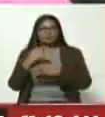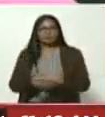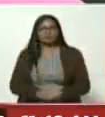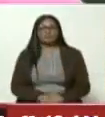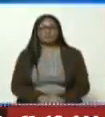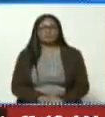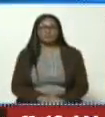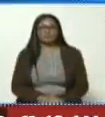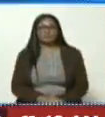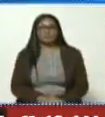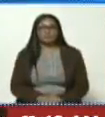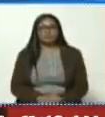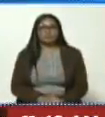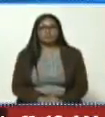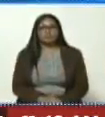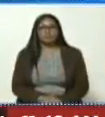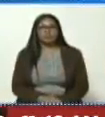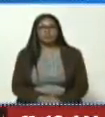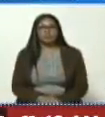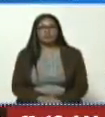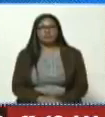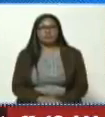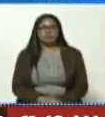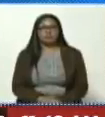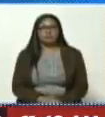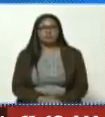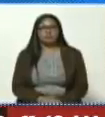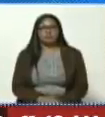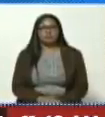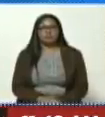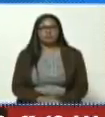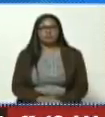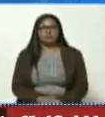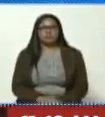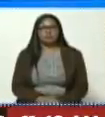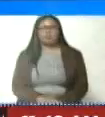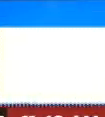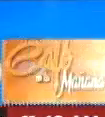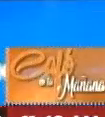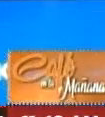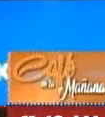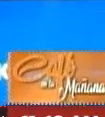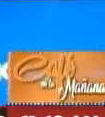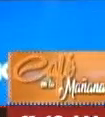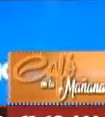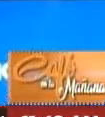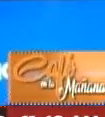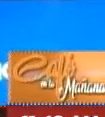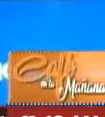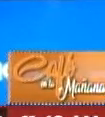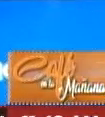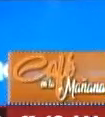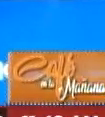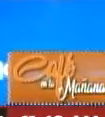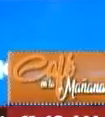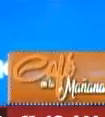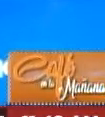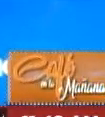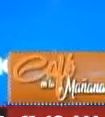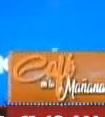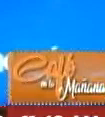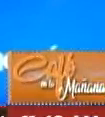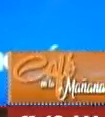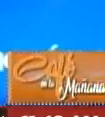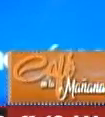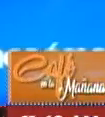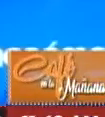adelante. Gracias por este contacto. En breve vamos a escuchar declaraciones del vicepresidente sectorial de Economía y ministro del Poder Popular de